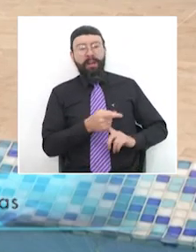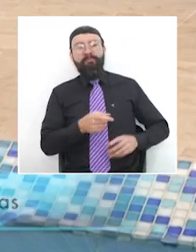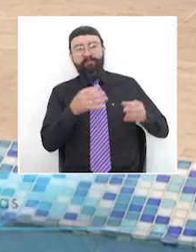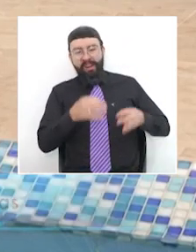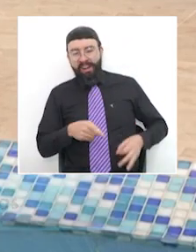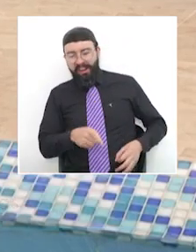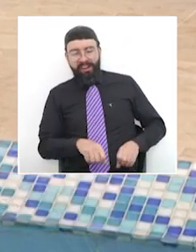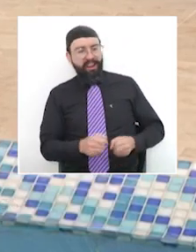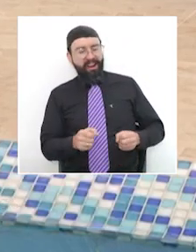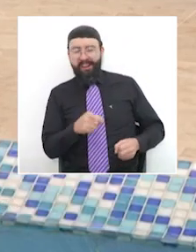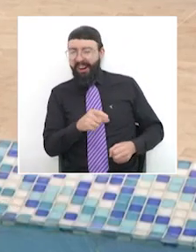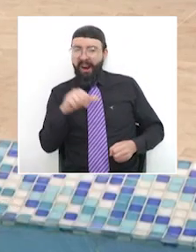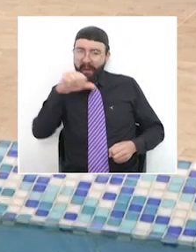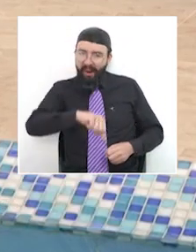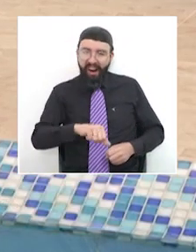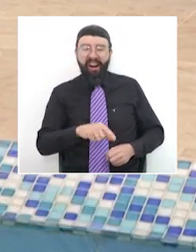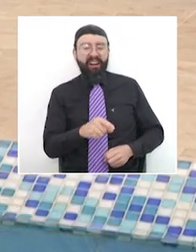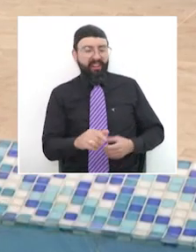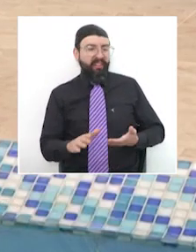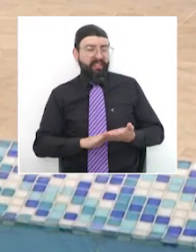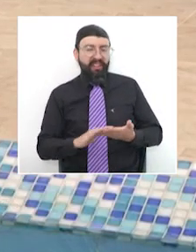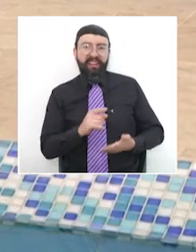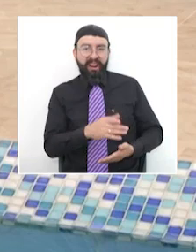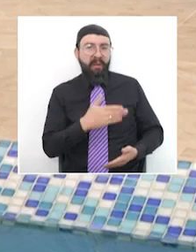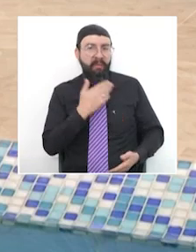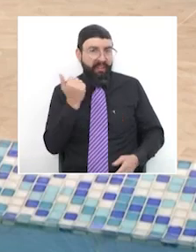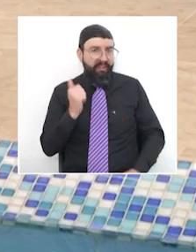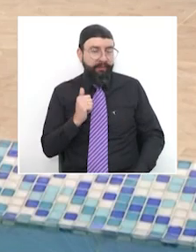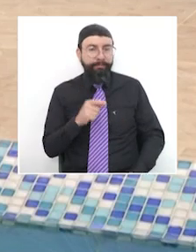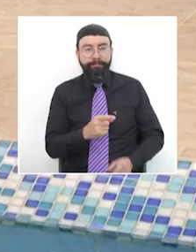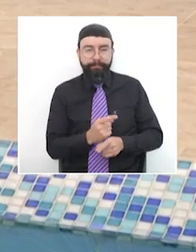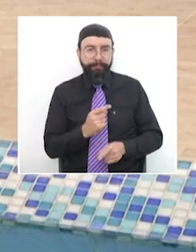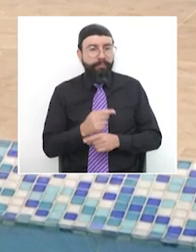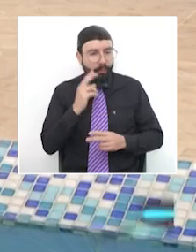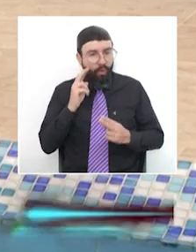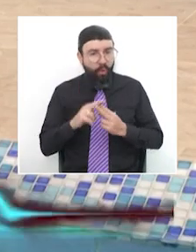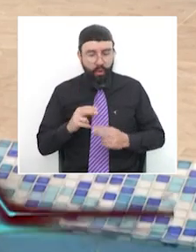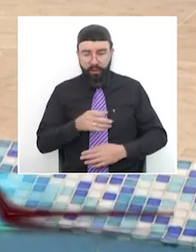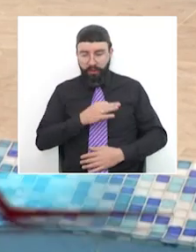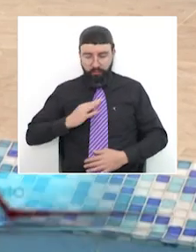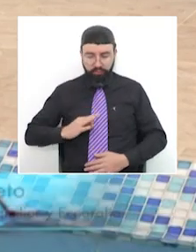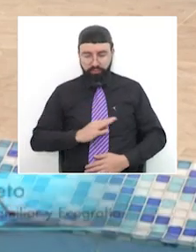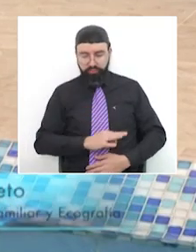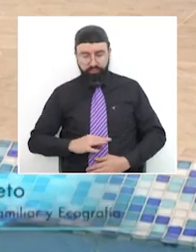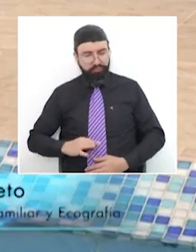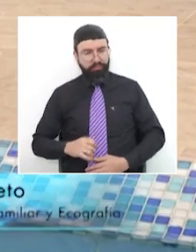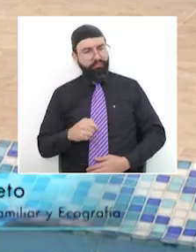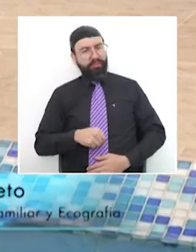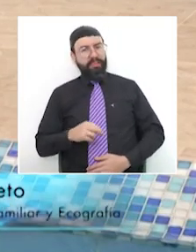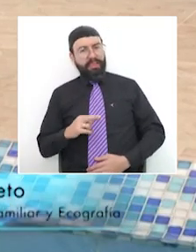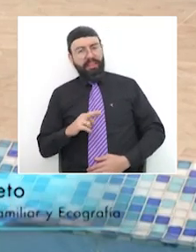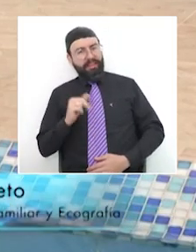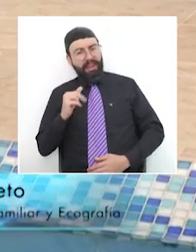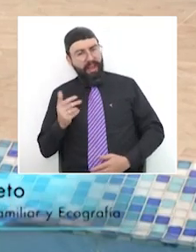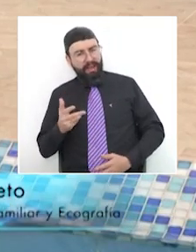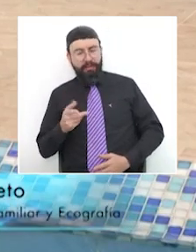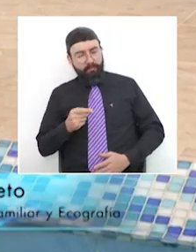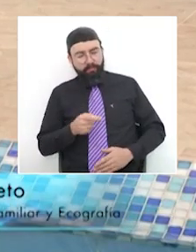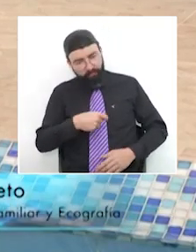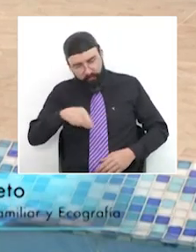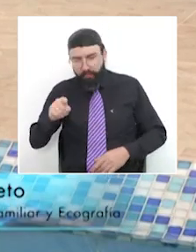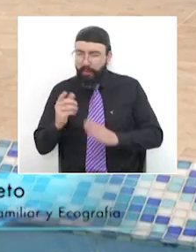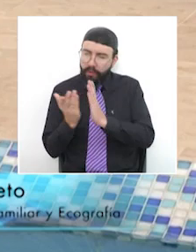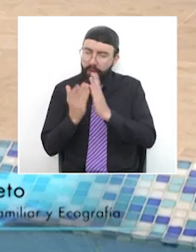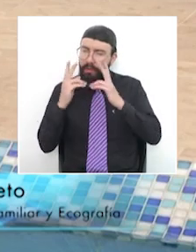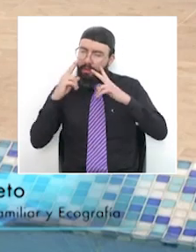que definitivamente es o hace parte del tubo digestivo. Entonces podemos ver que hay un tumor y mandarlo a estudiar, ya